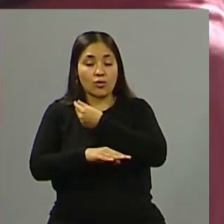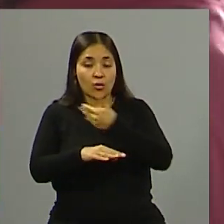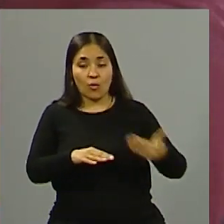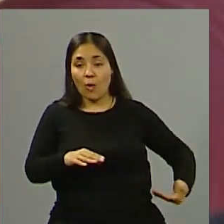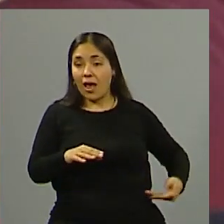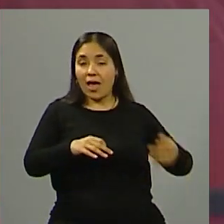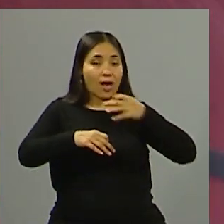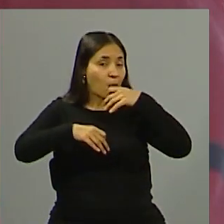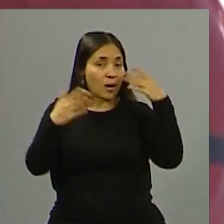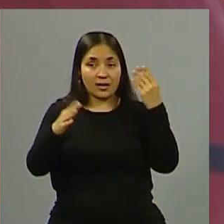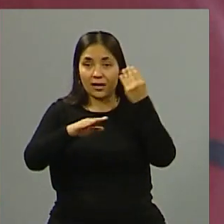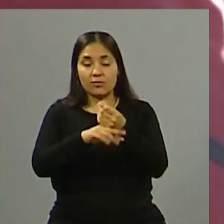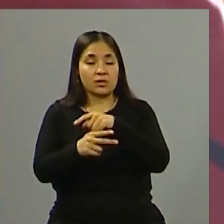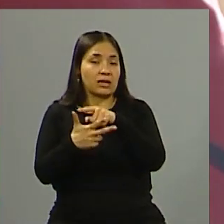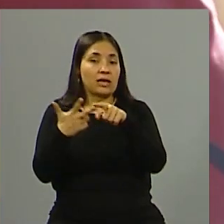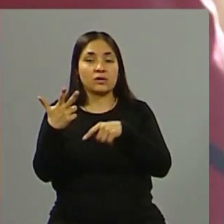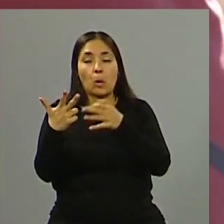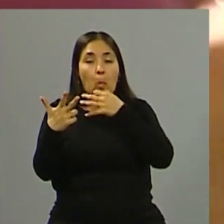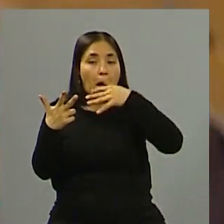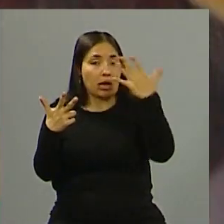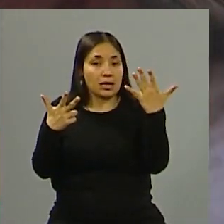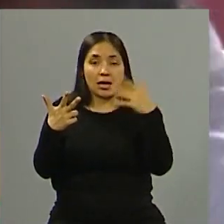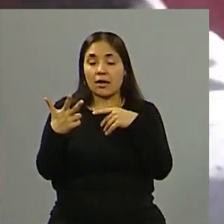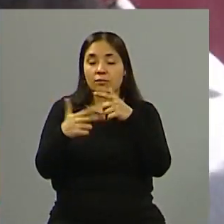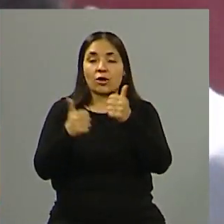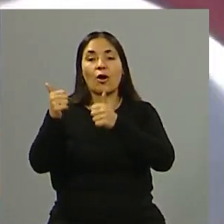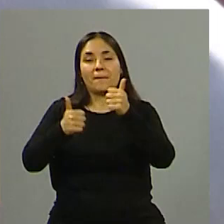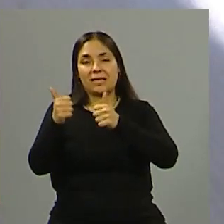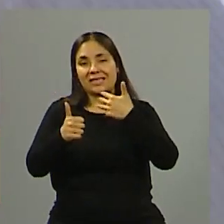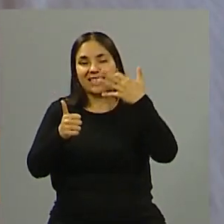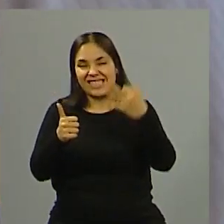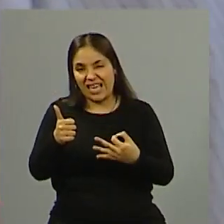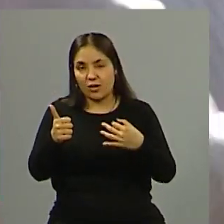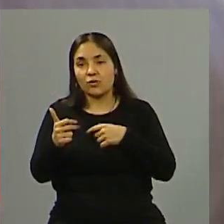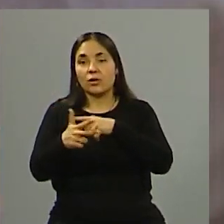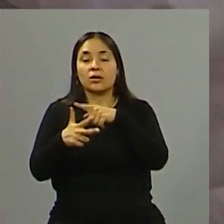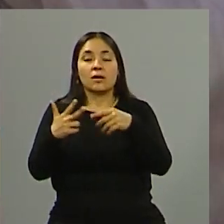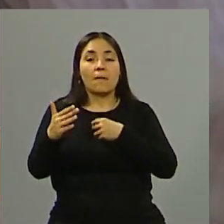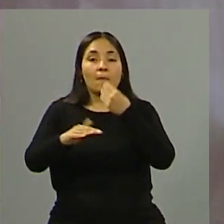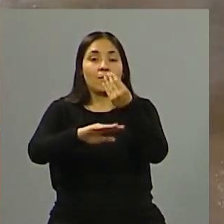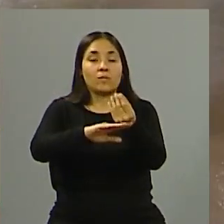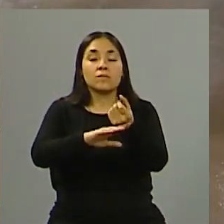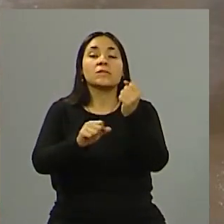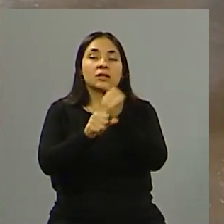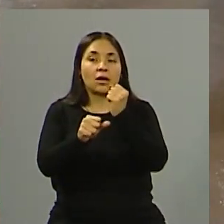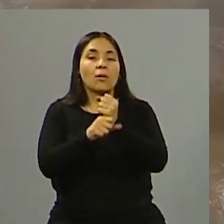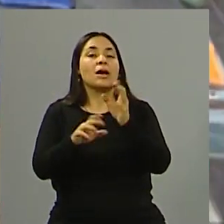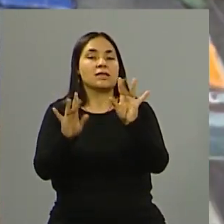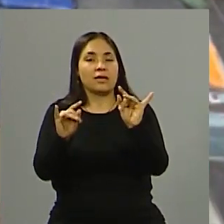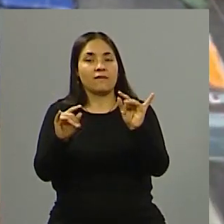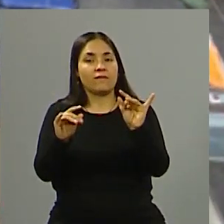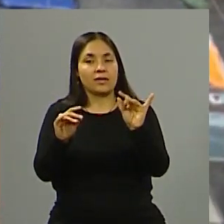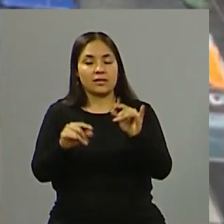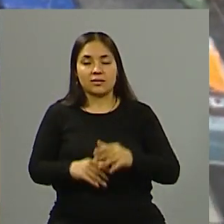presidencia, de los tres que evidentemente están en competencia seriamente, creo que el trabajo va a ser duro y